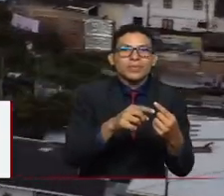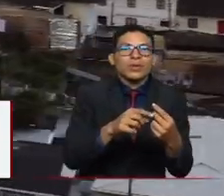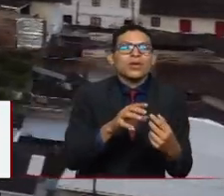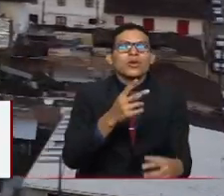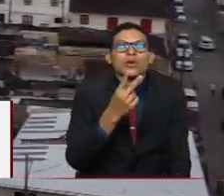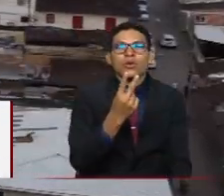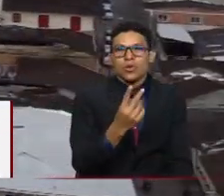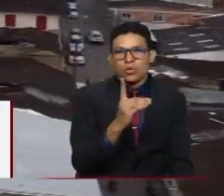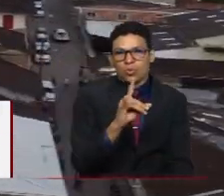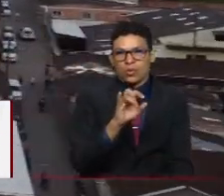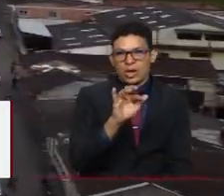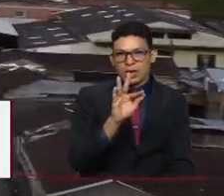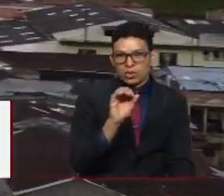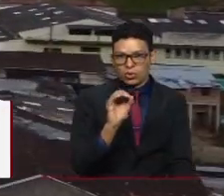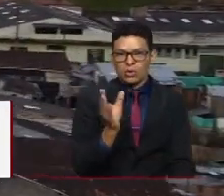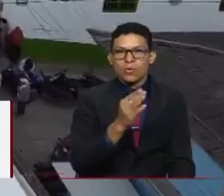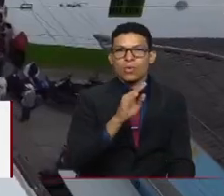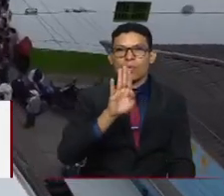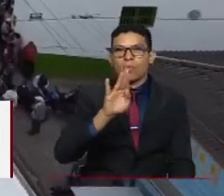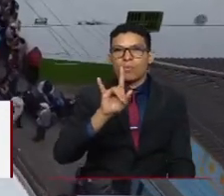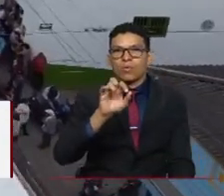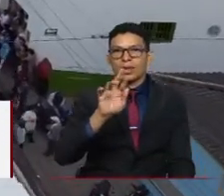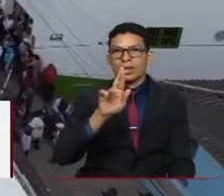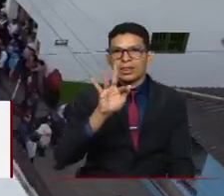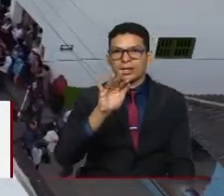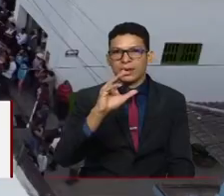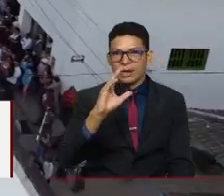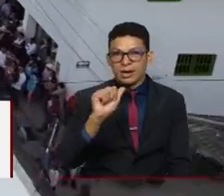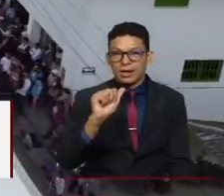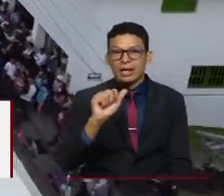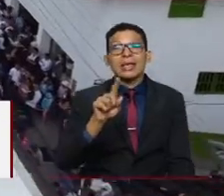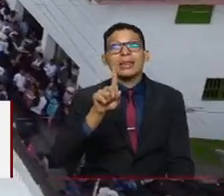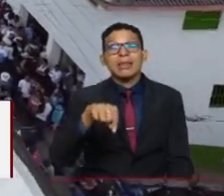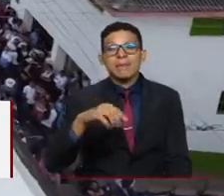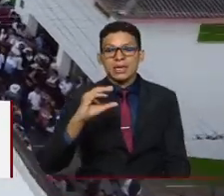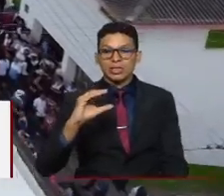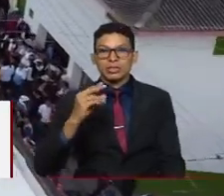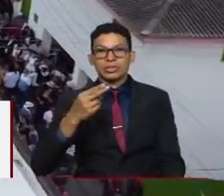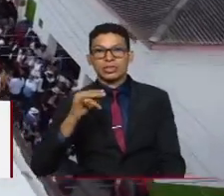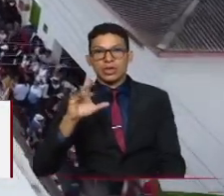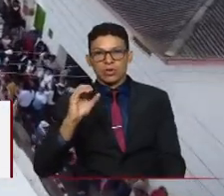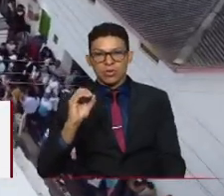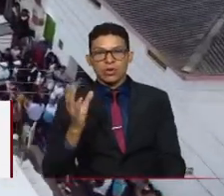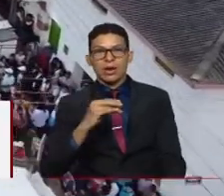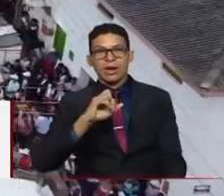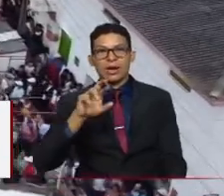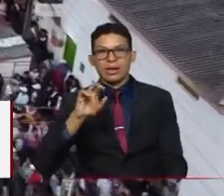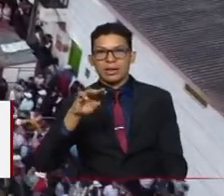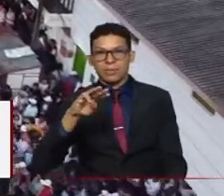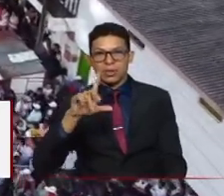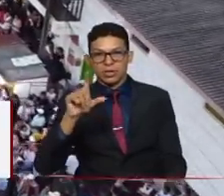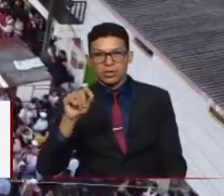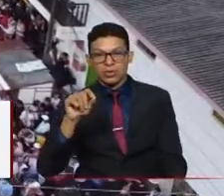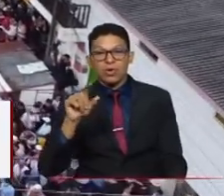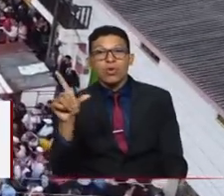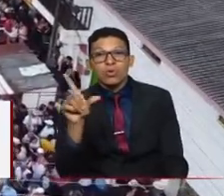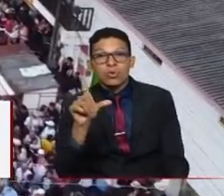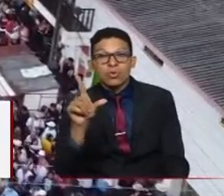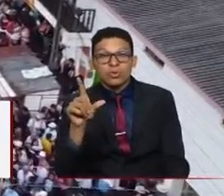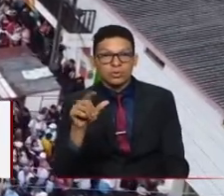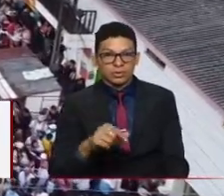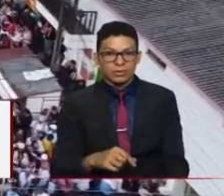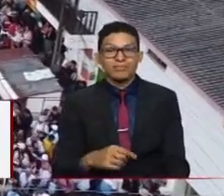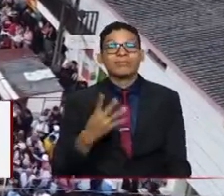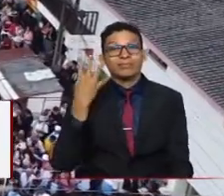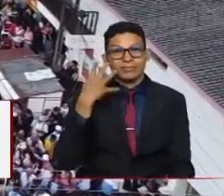fin las fiestas van a estar maravillosas va a estar también el chico Jaramillo el lunes son cuántos días cuatro son